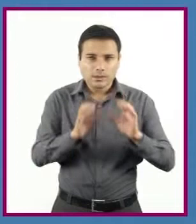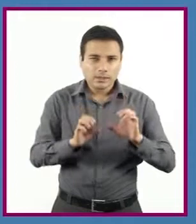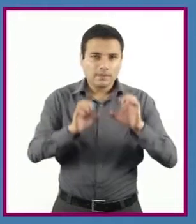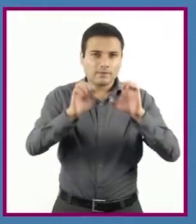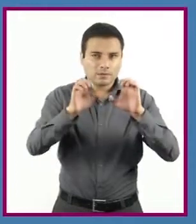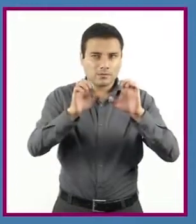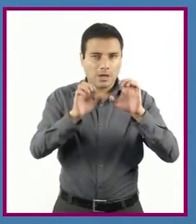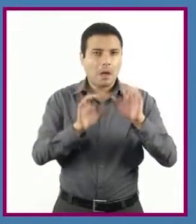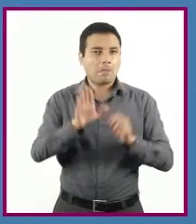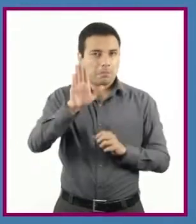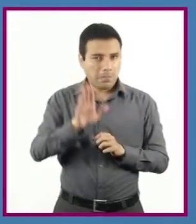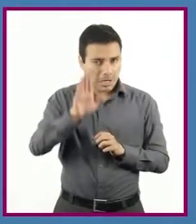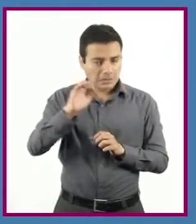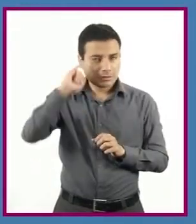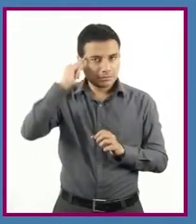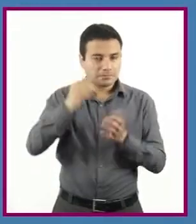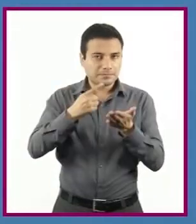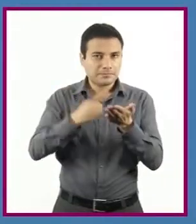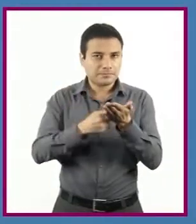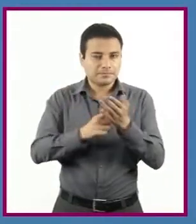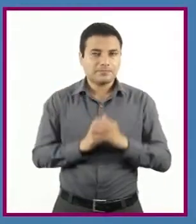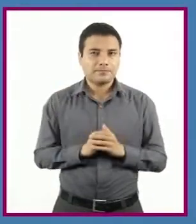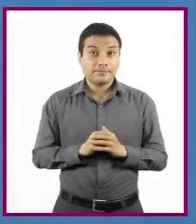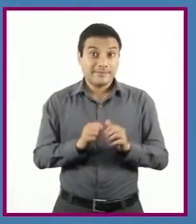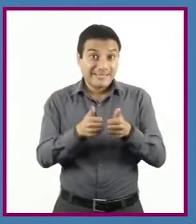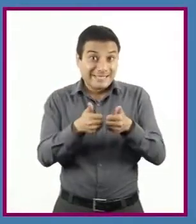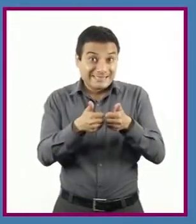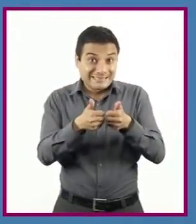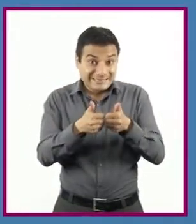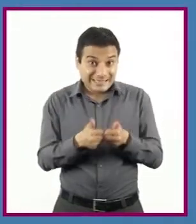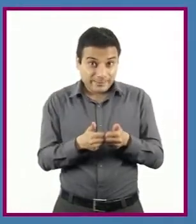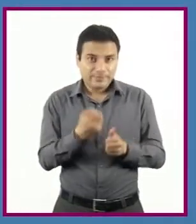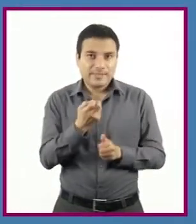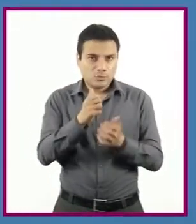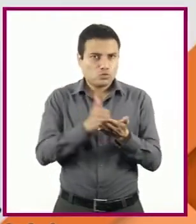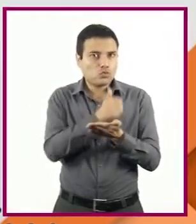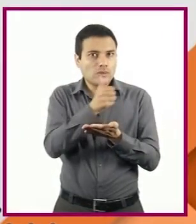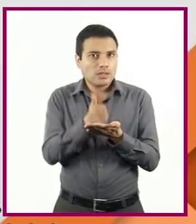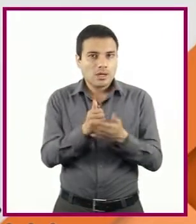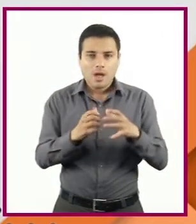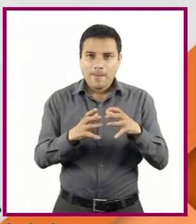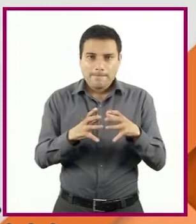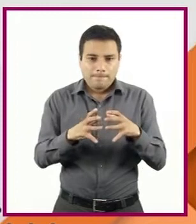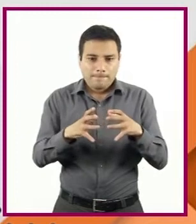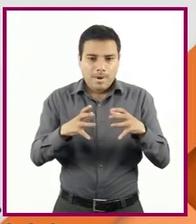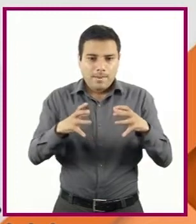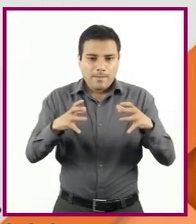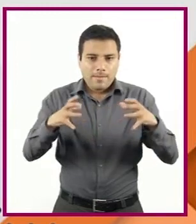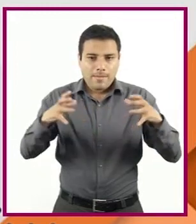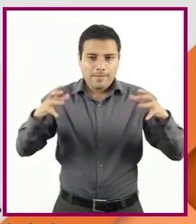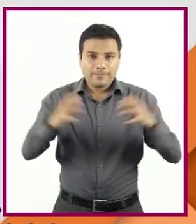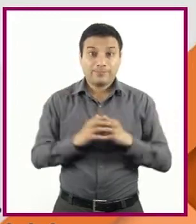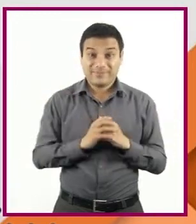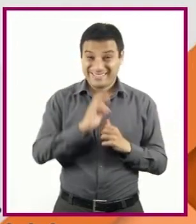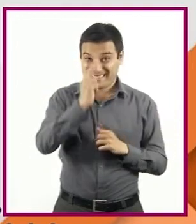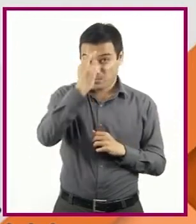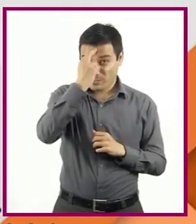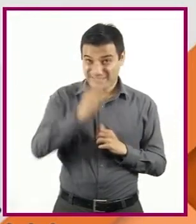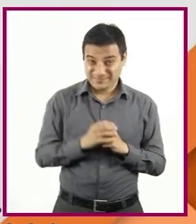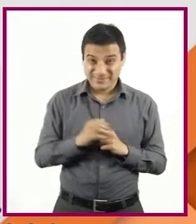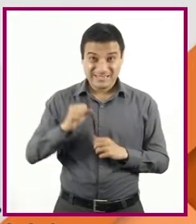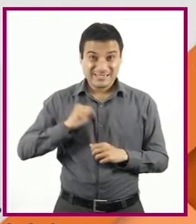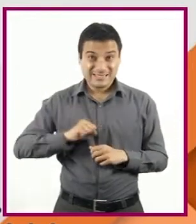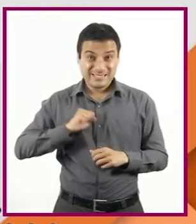posteriores. Se asentaron cuando esta ciudad estaba en pleno desarrollo, pero como recordarán, durante el